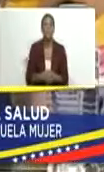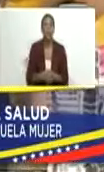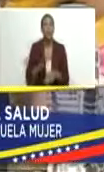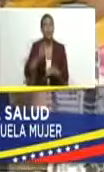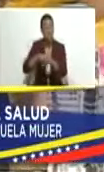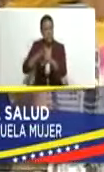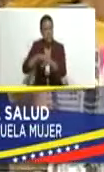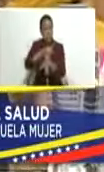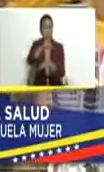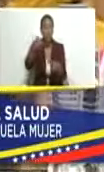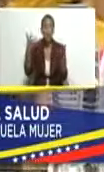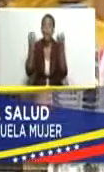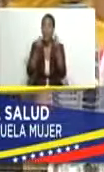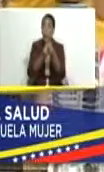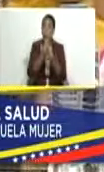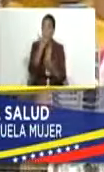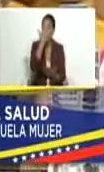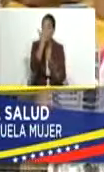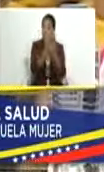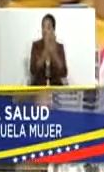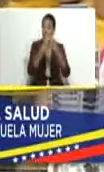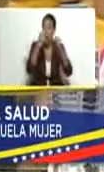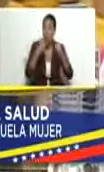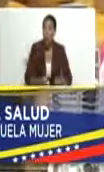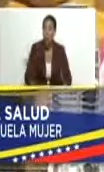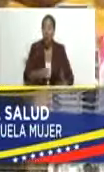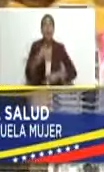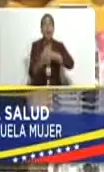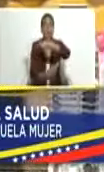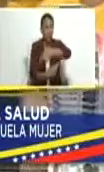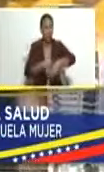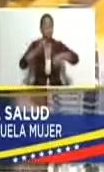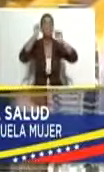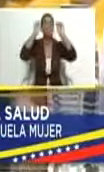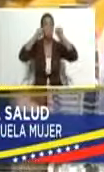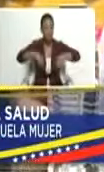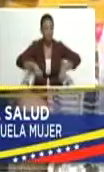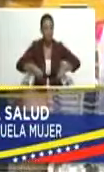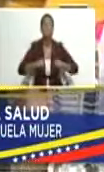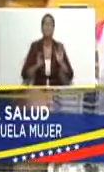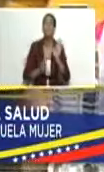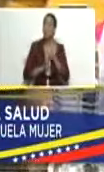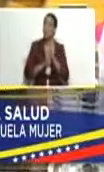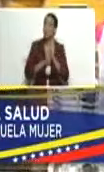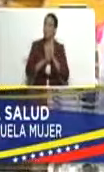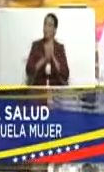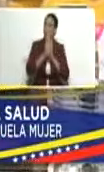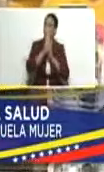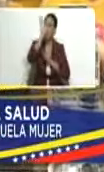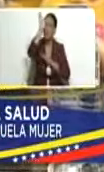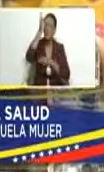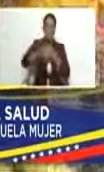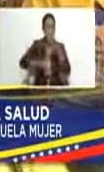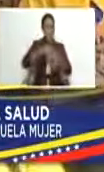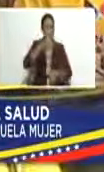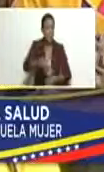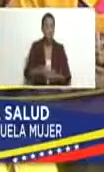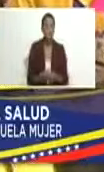presidente, con las mujeres al frente, aquí la revolución estará por ahora y para